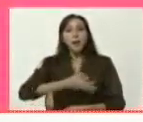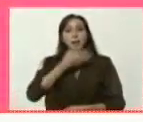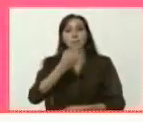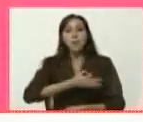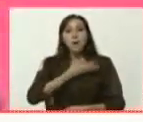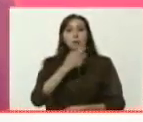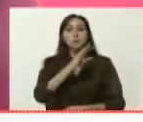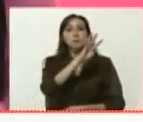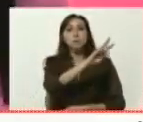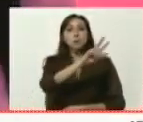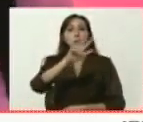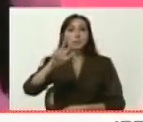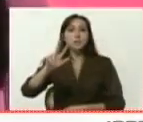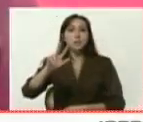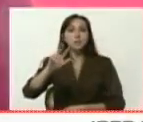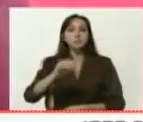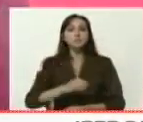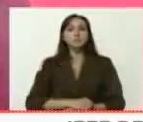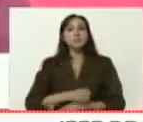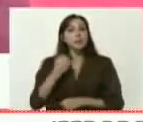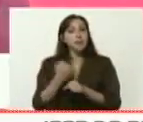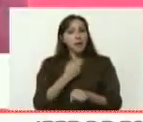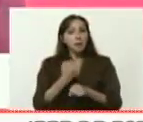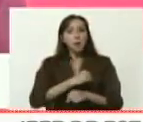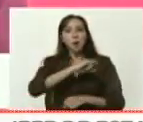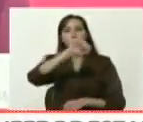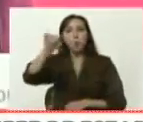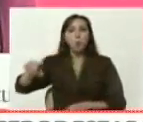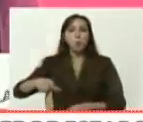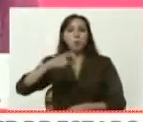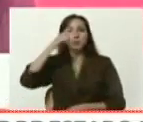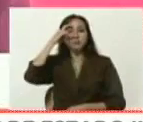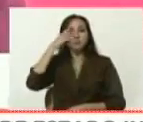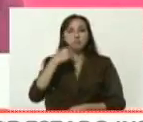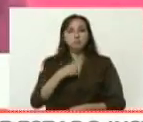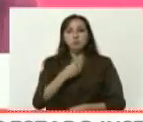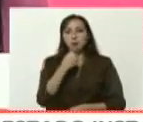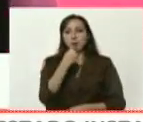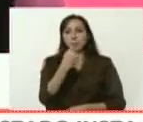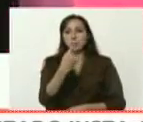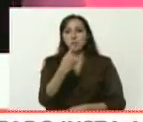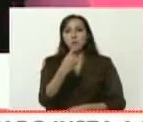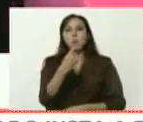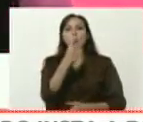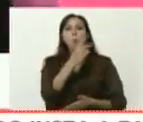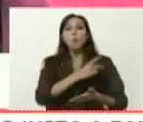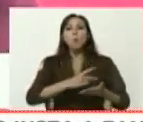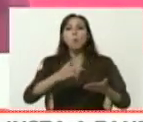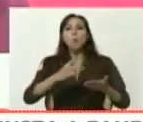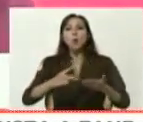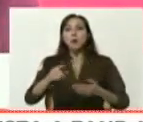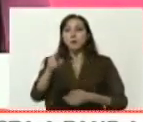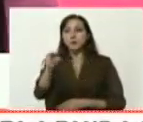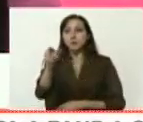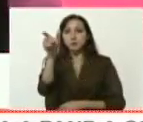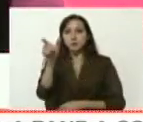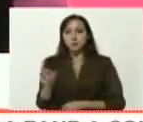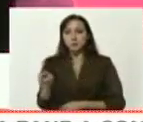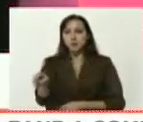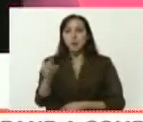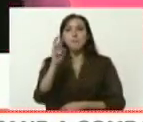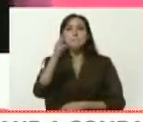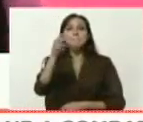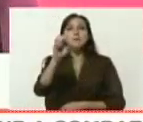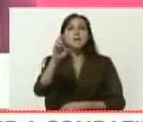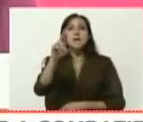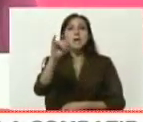43 años de la siembra de Jorge. Yo le digo, poeta Pereira, este es un acto de vida, de